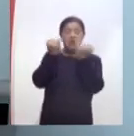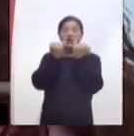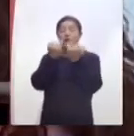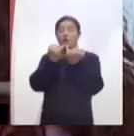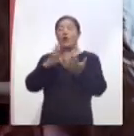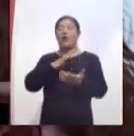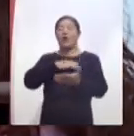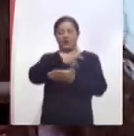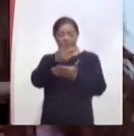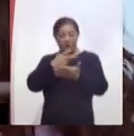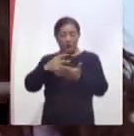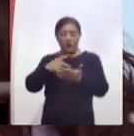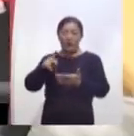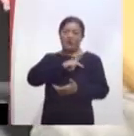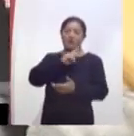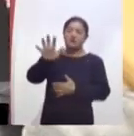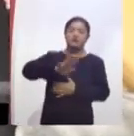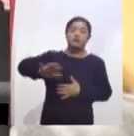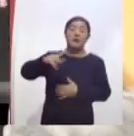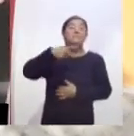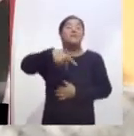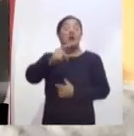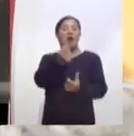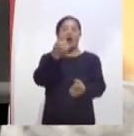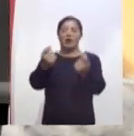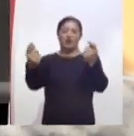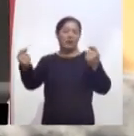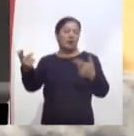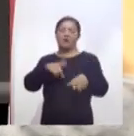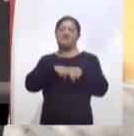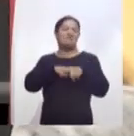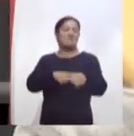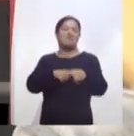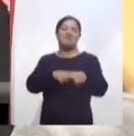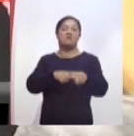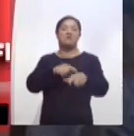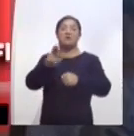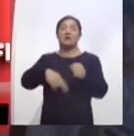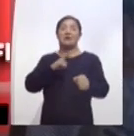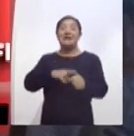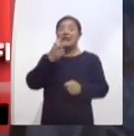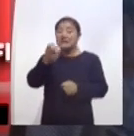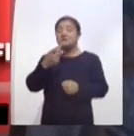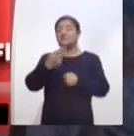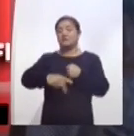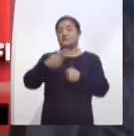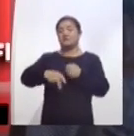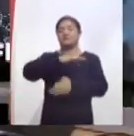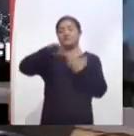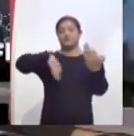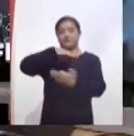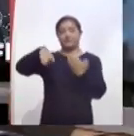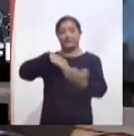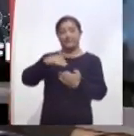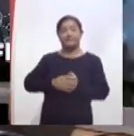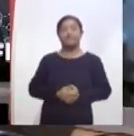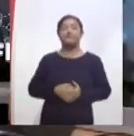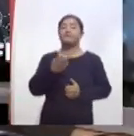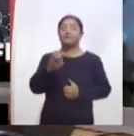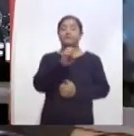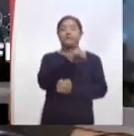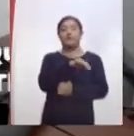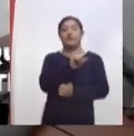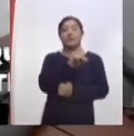programas públicos. Sin embargo, hay quienes continúan con su vida normal, lo que pone en riesgo a todos. Por ello, Emanuel Flores de